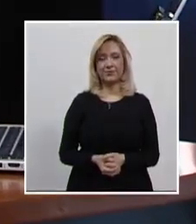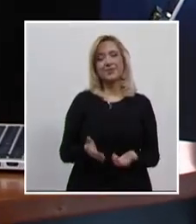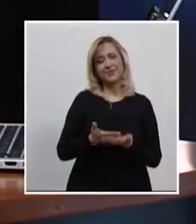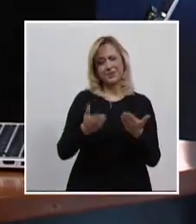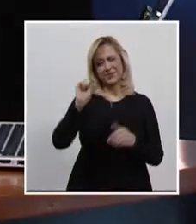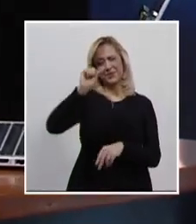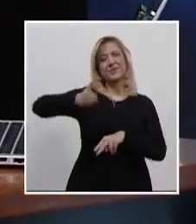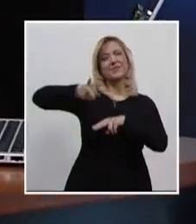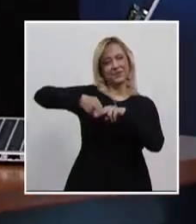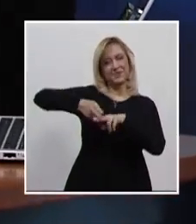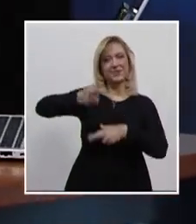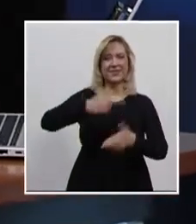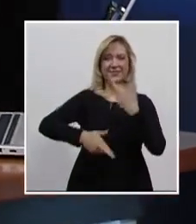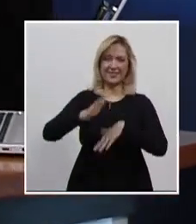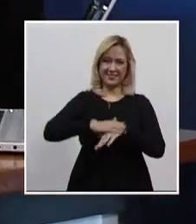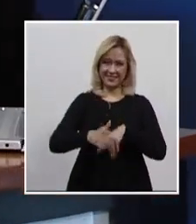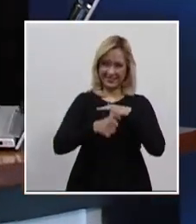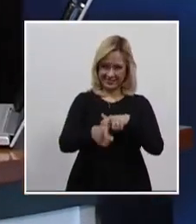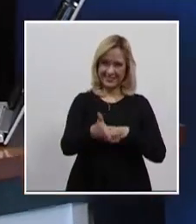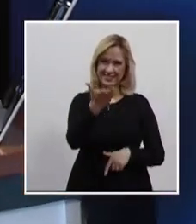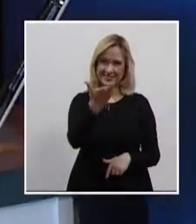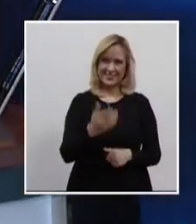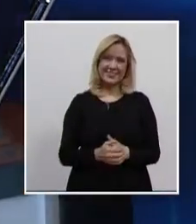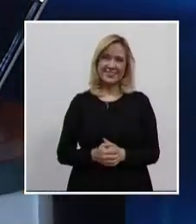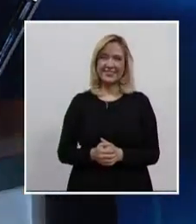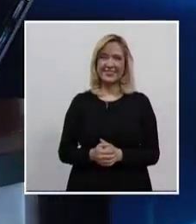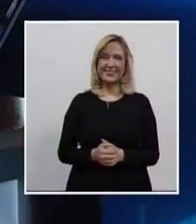Vámonos a unos mensajes y regresamos con más.